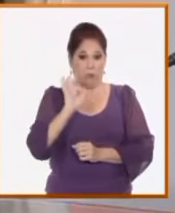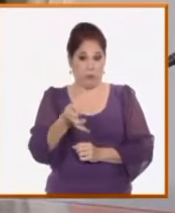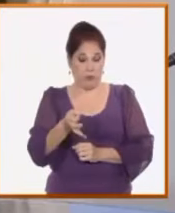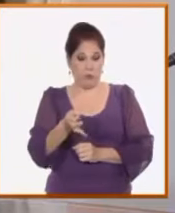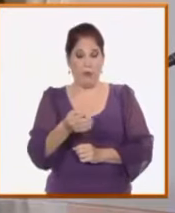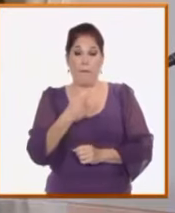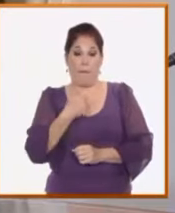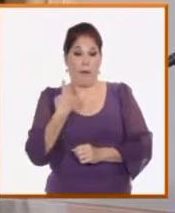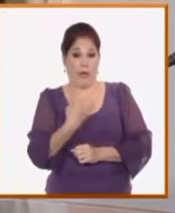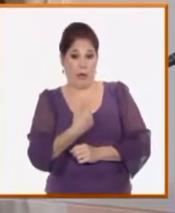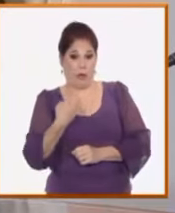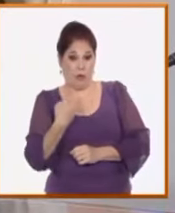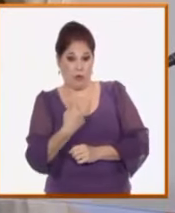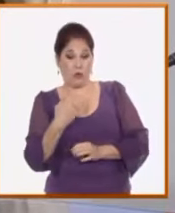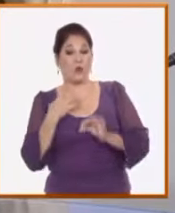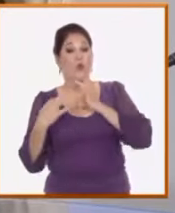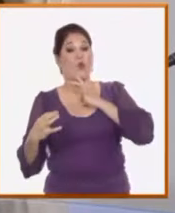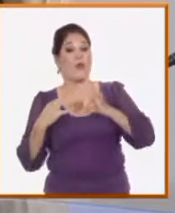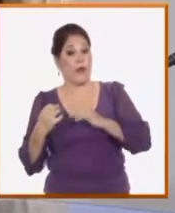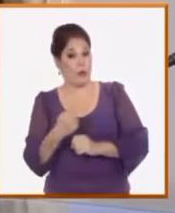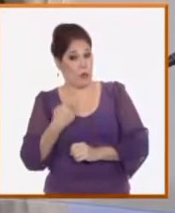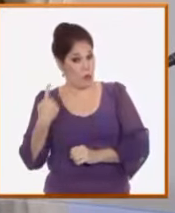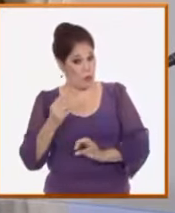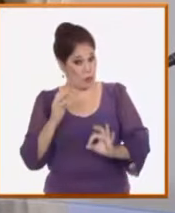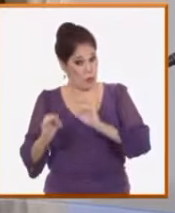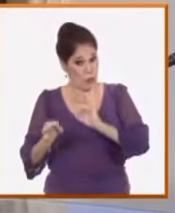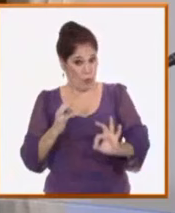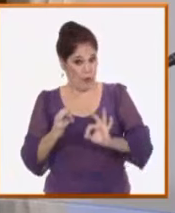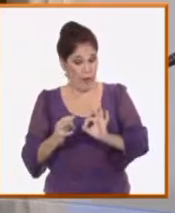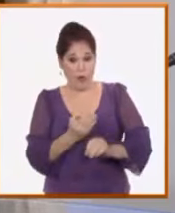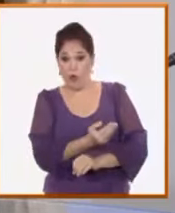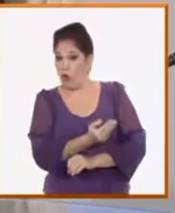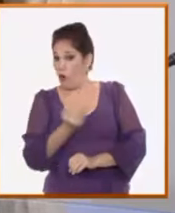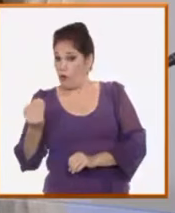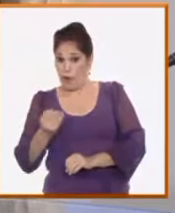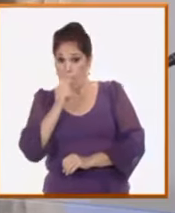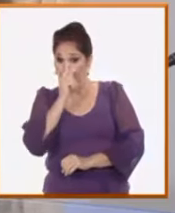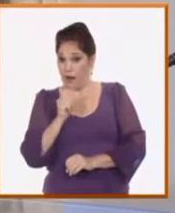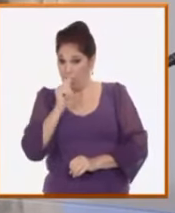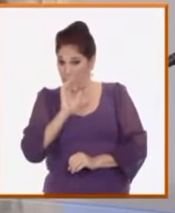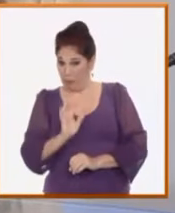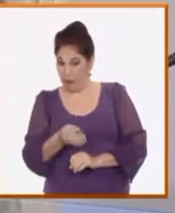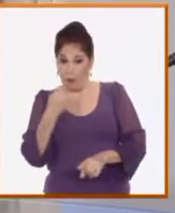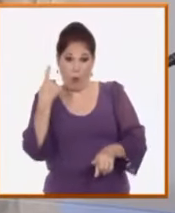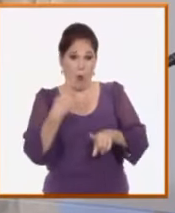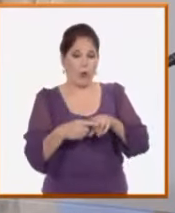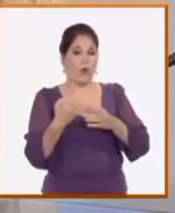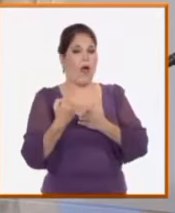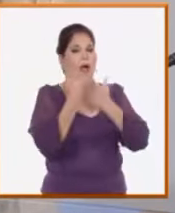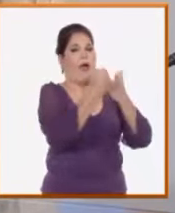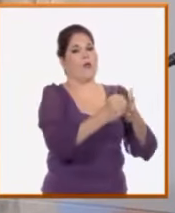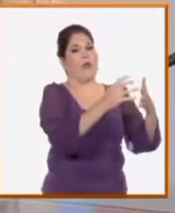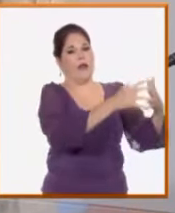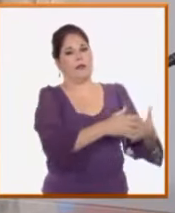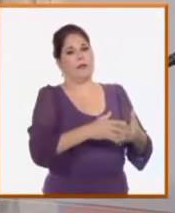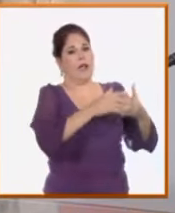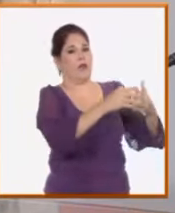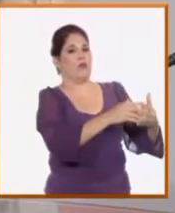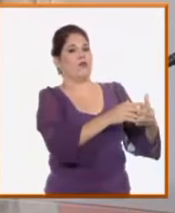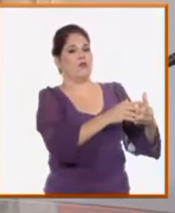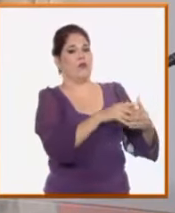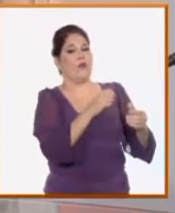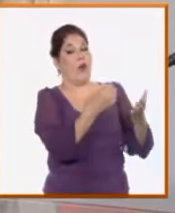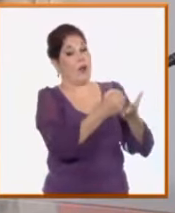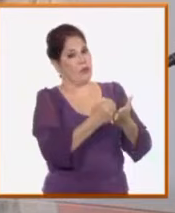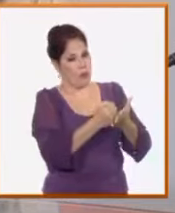tanto para nosotros protegernos que esa marihuana No llegara como forma de regalo o también como el destino principal que no llegar a los Estados